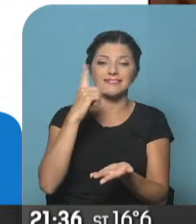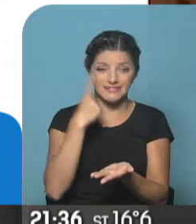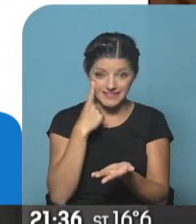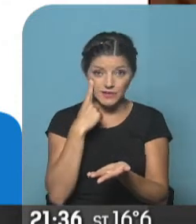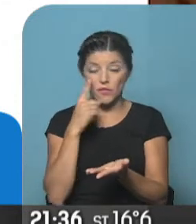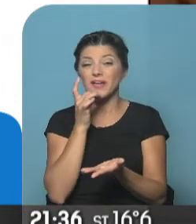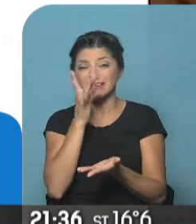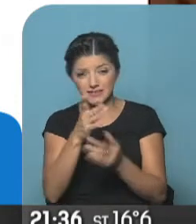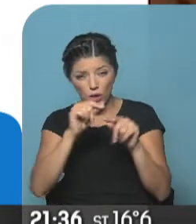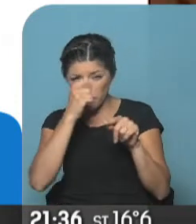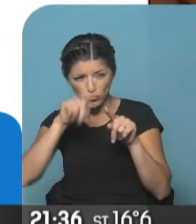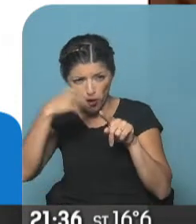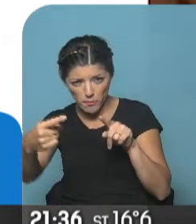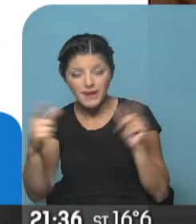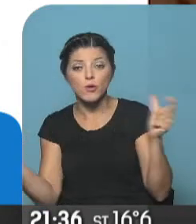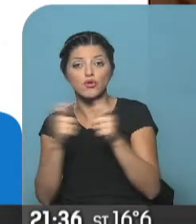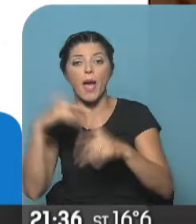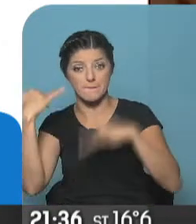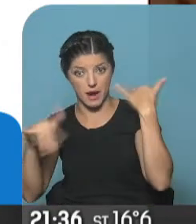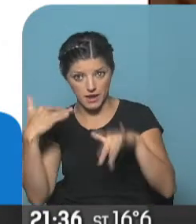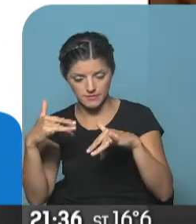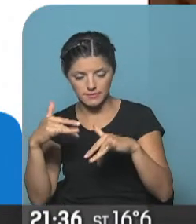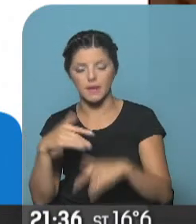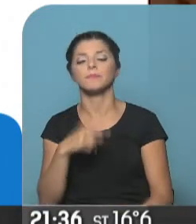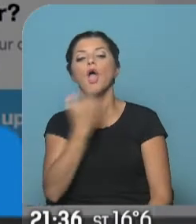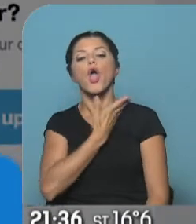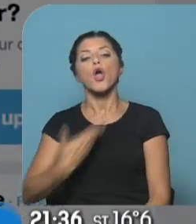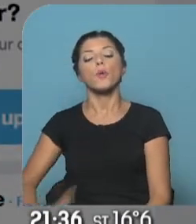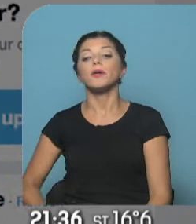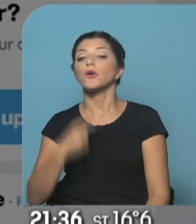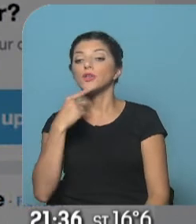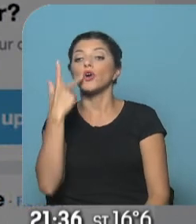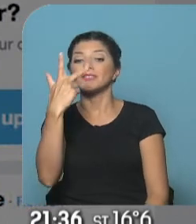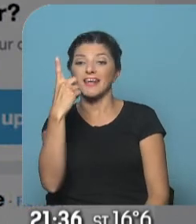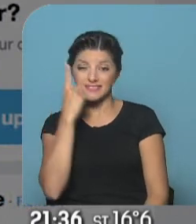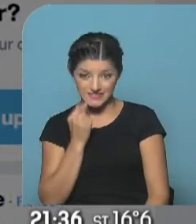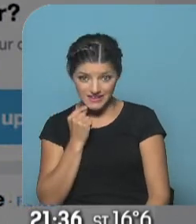atentado. El gobierno de Egipto decretó 3 días de duelo por